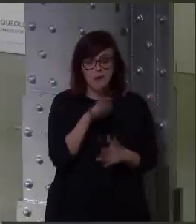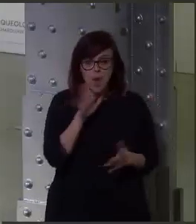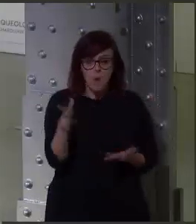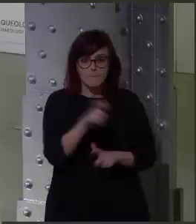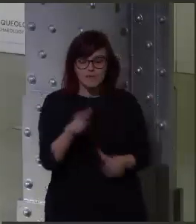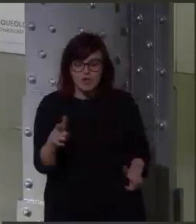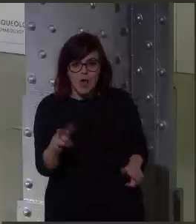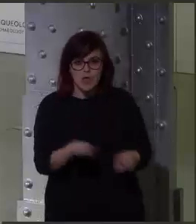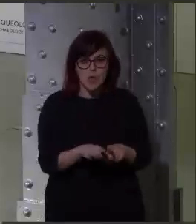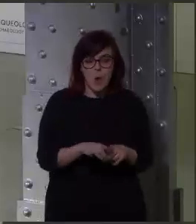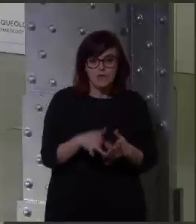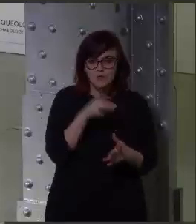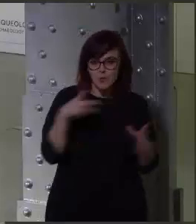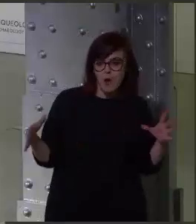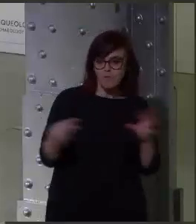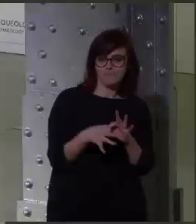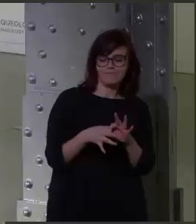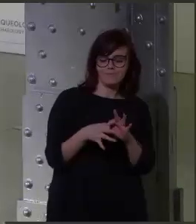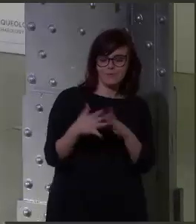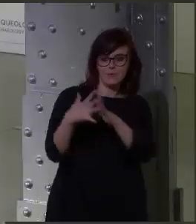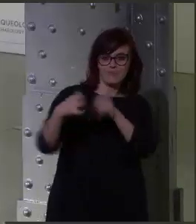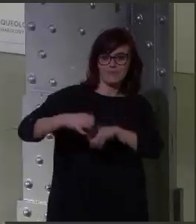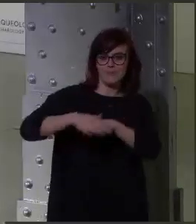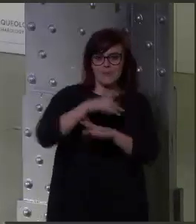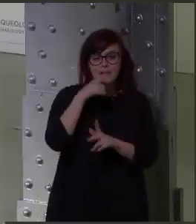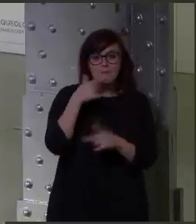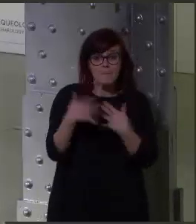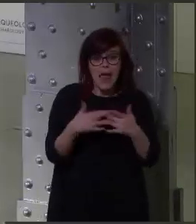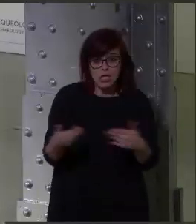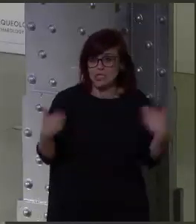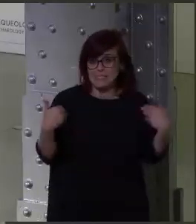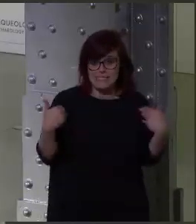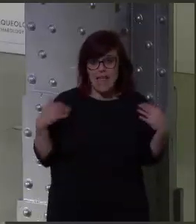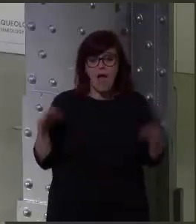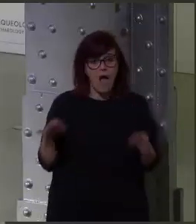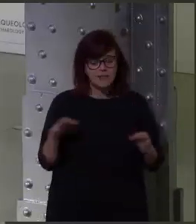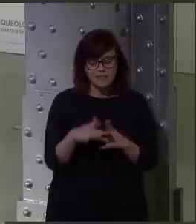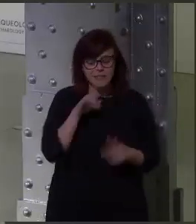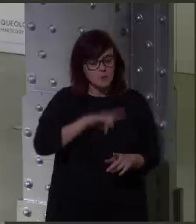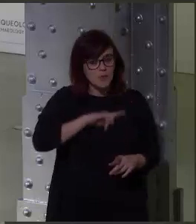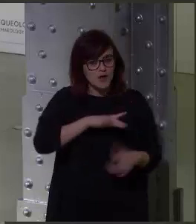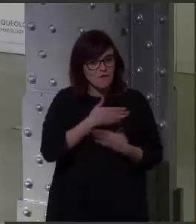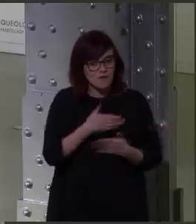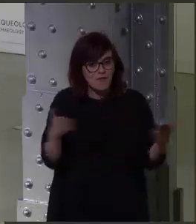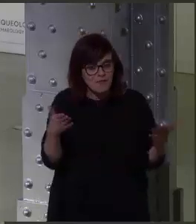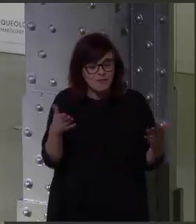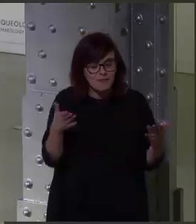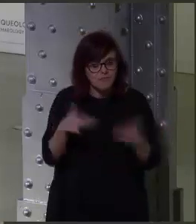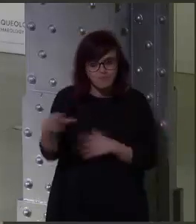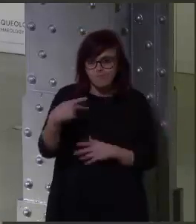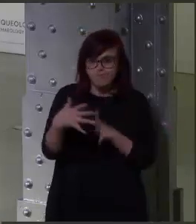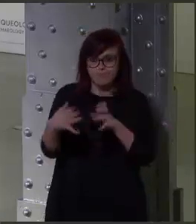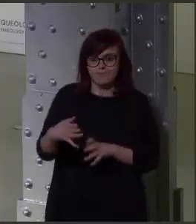cómo la conexión, ¿no?, que se establece, y cómo se pone en tus manos, y la fe, ¿no?, que tiene en ti. Es